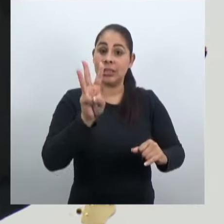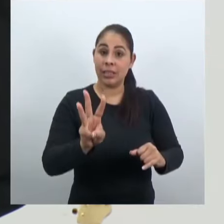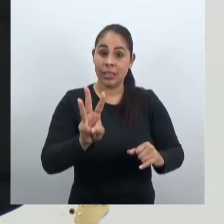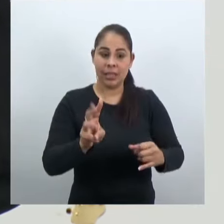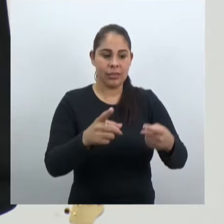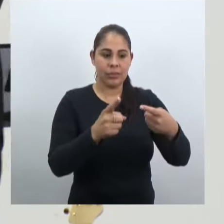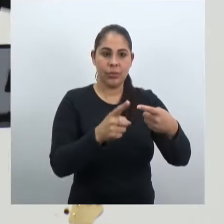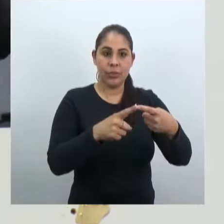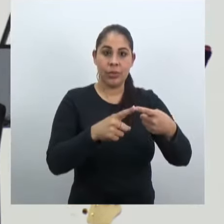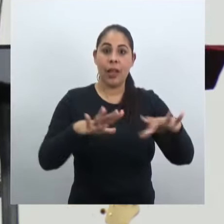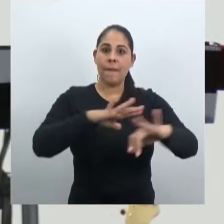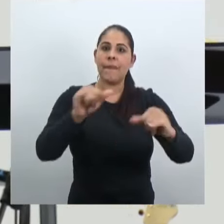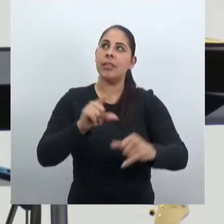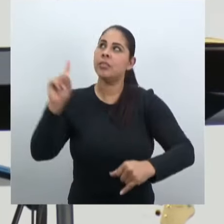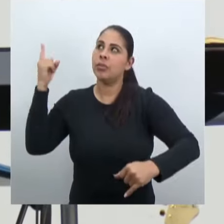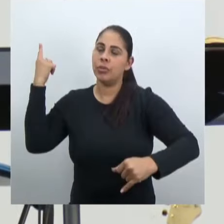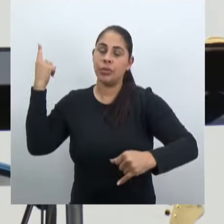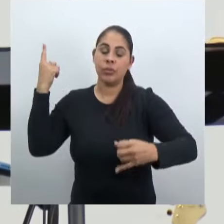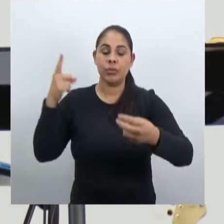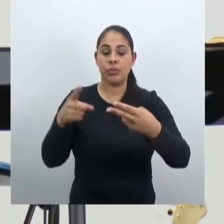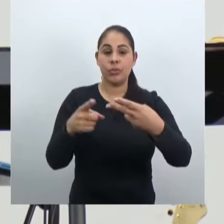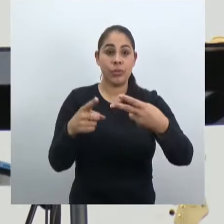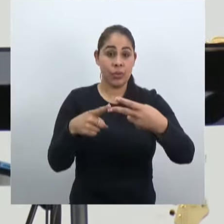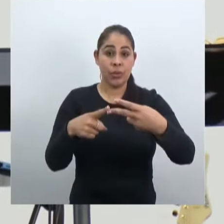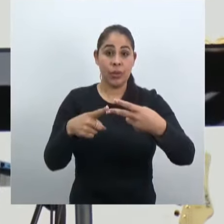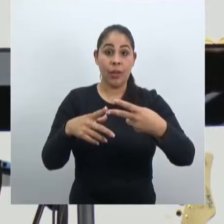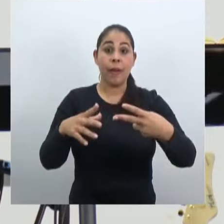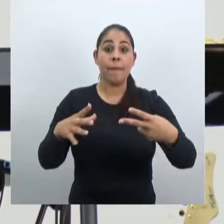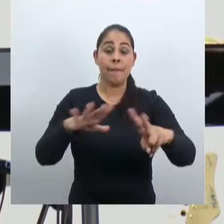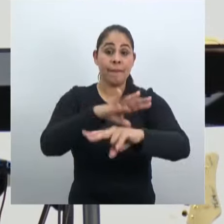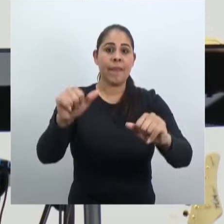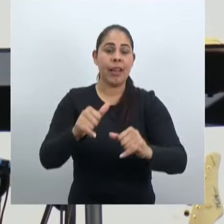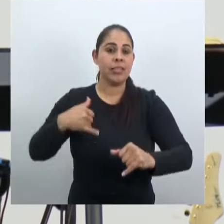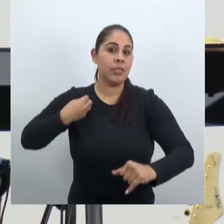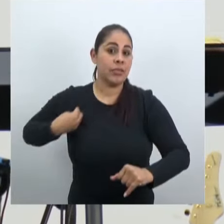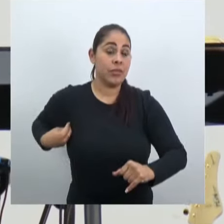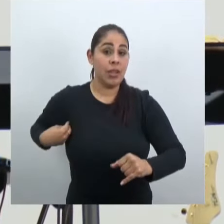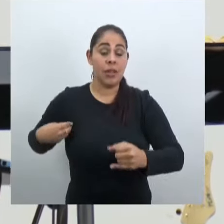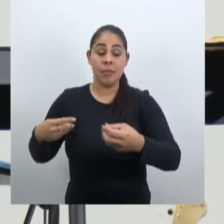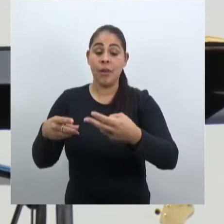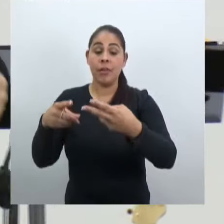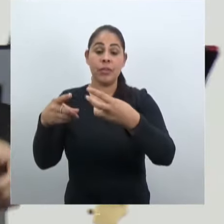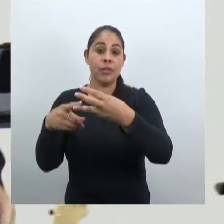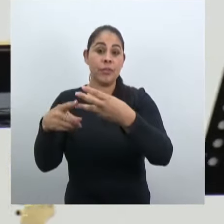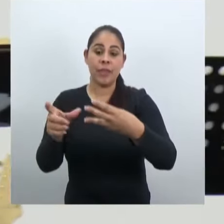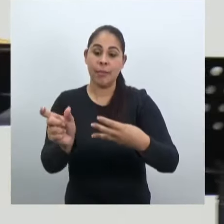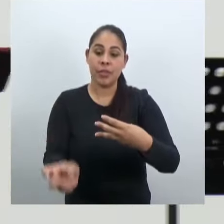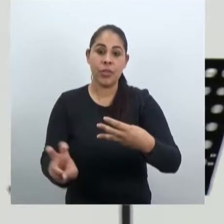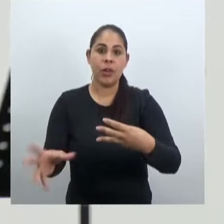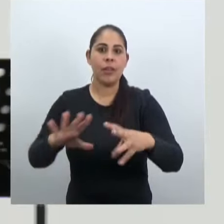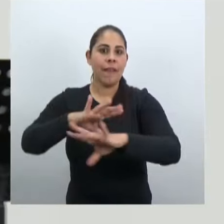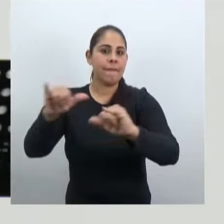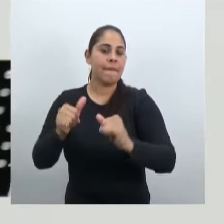Paz con Dios, paz contigo y paz con el próximo. ¿Sabes por qué tú sabes